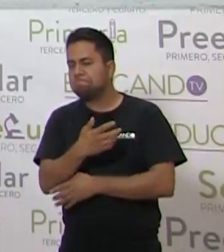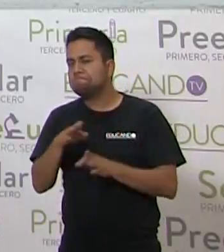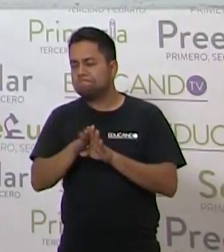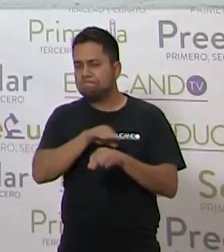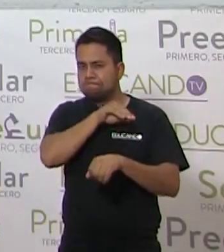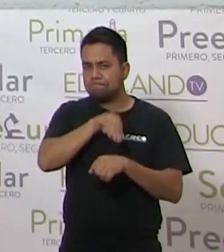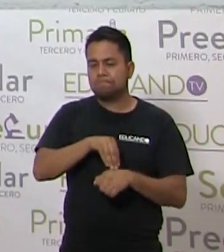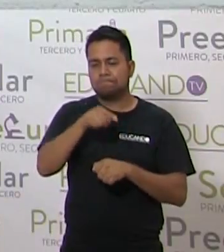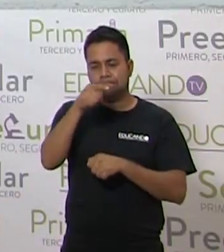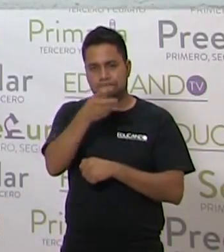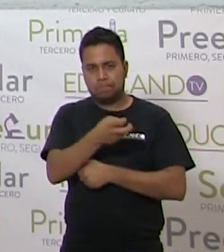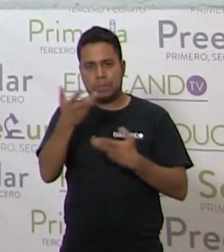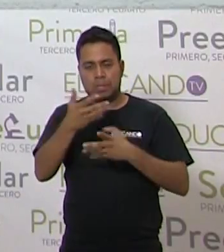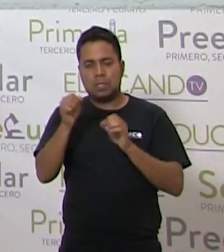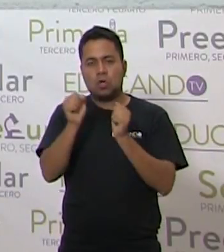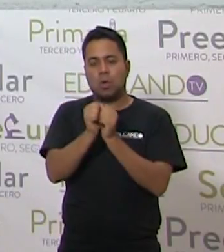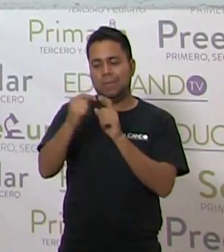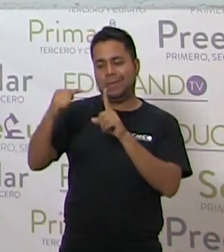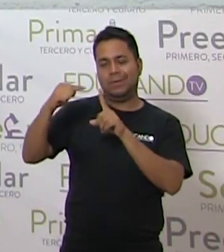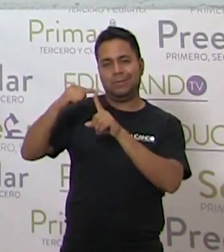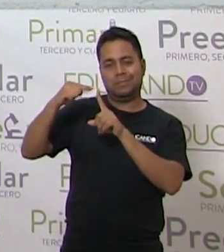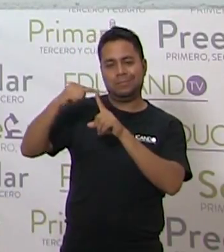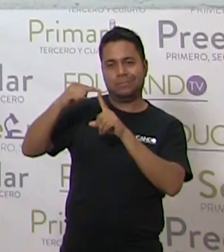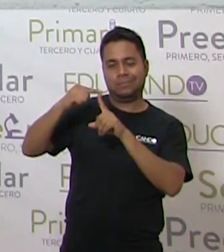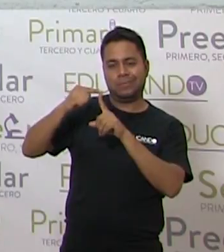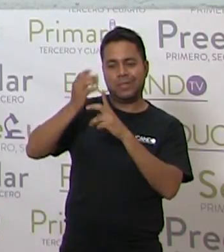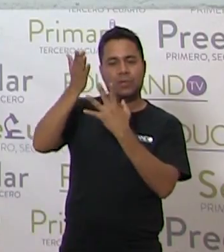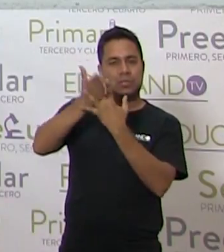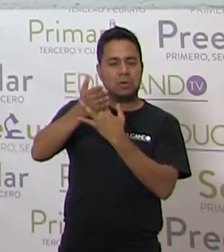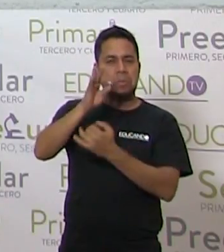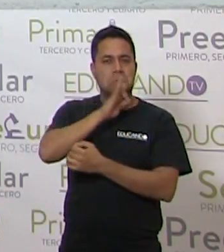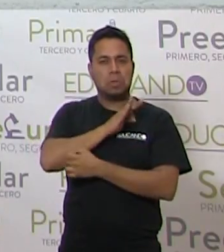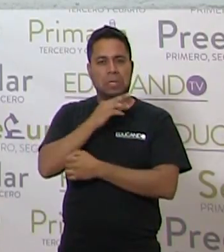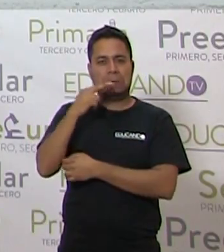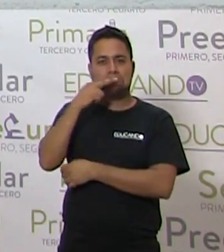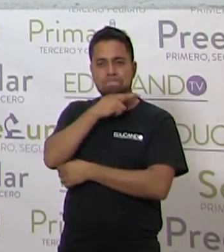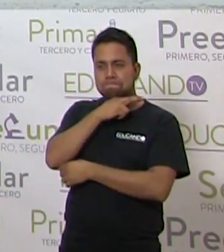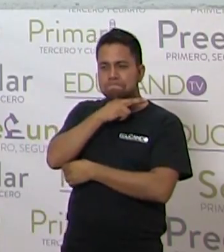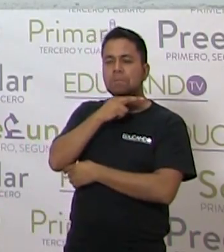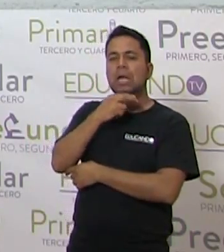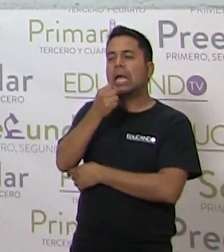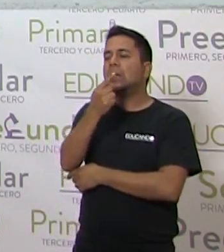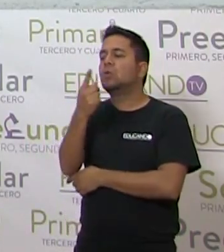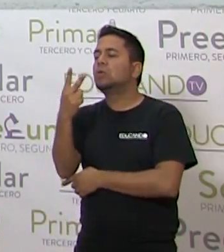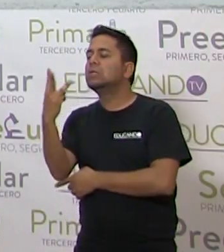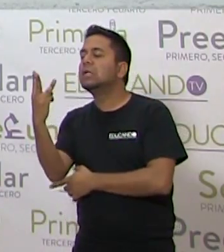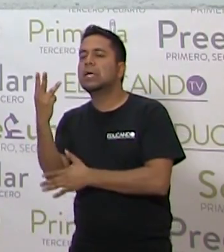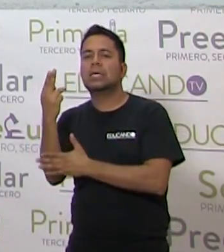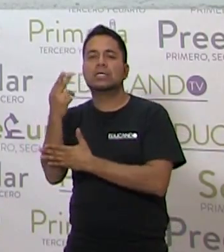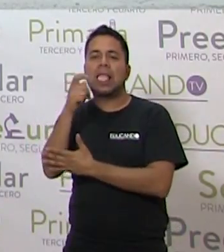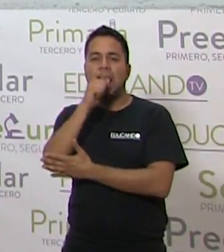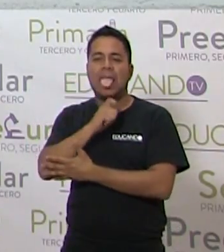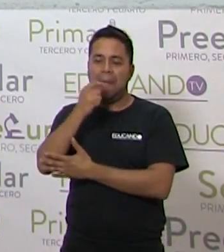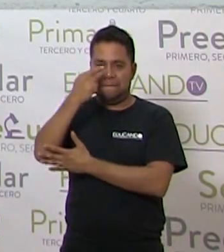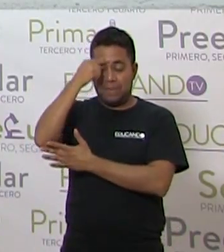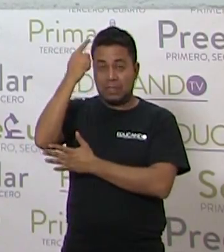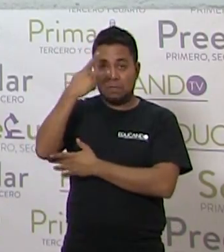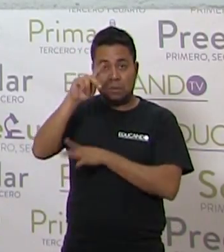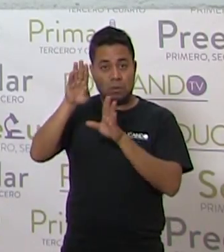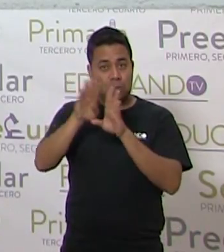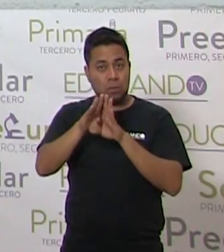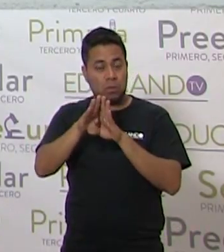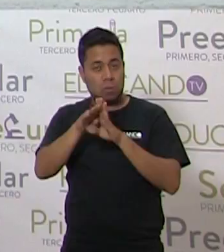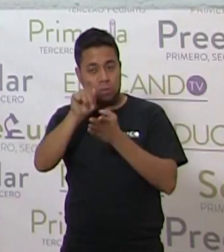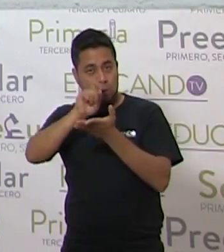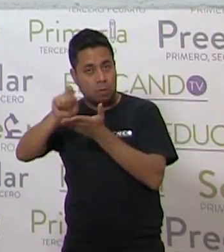desarrollar un algoritmo una división gráficamente puedes identificar que te alcanza para tres paletas muy fácil pero cómo lo haces con